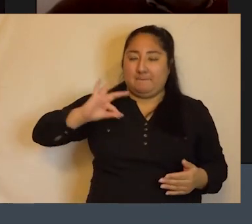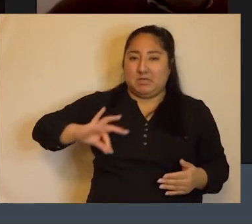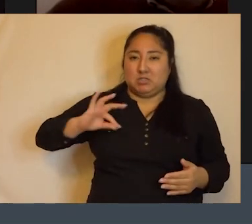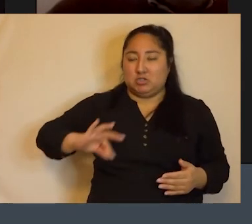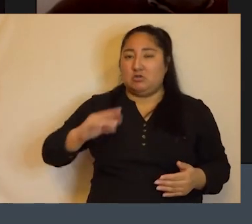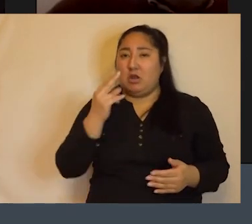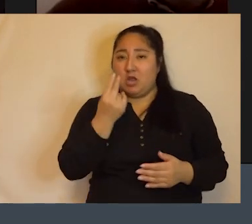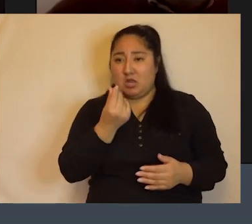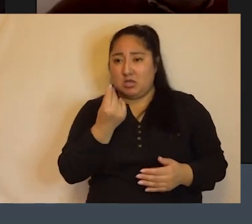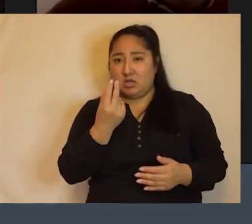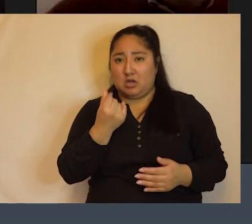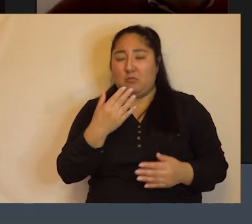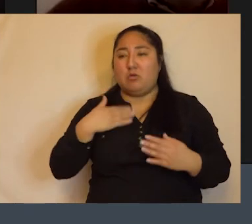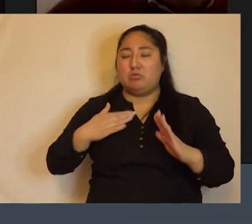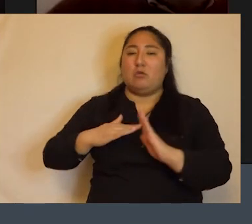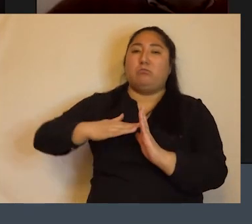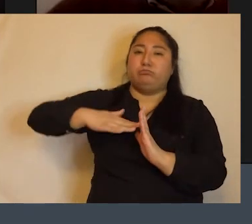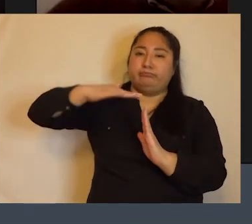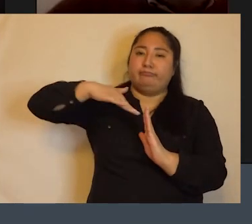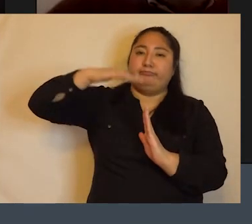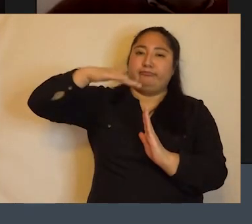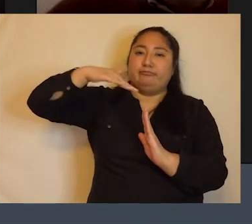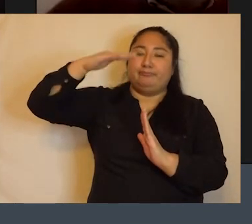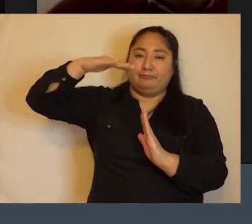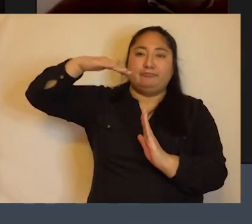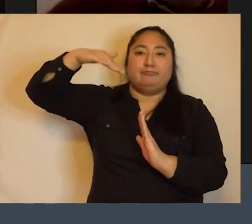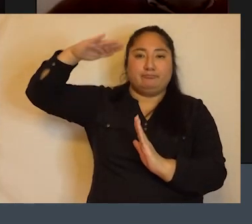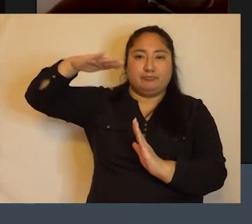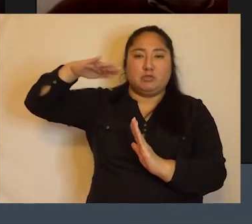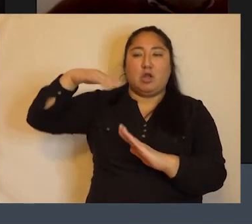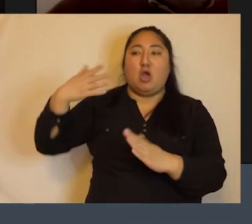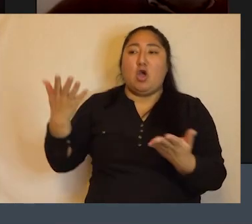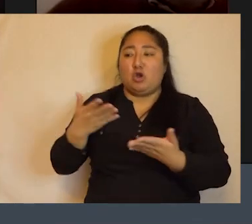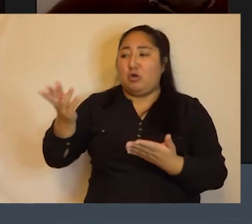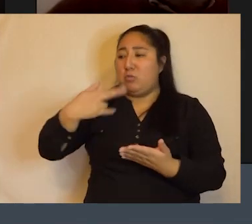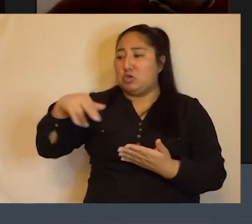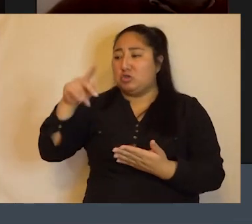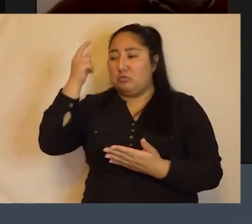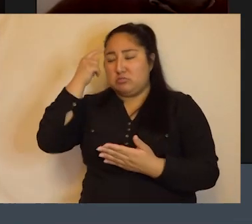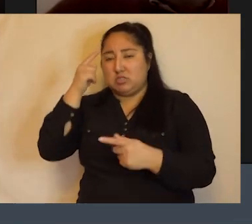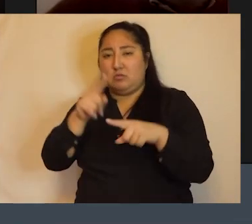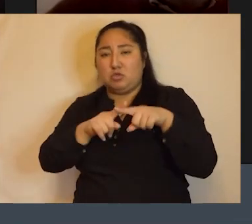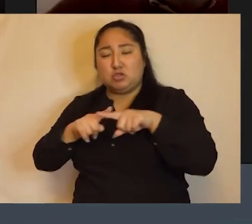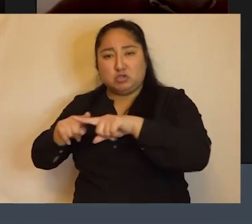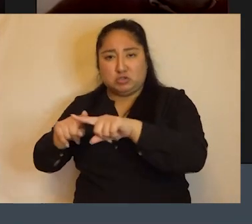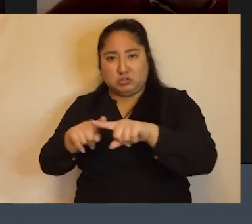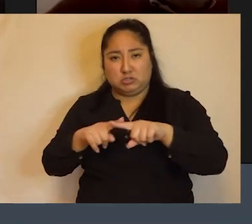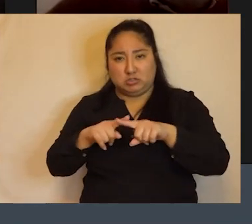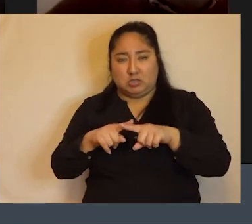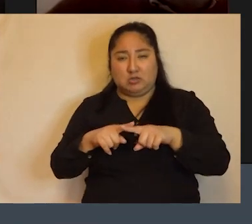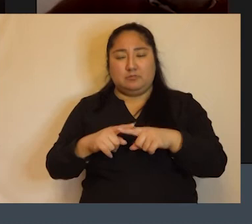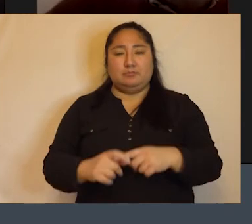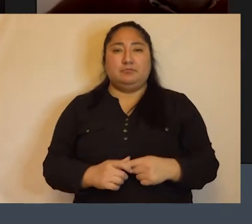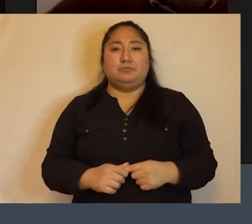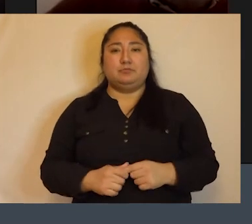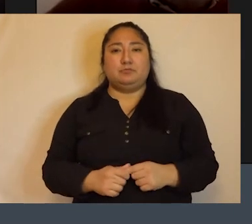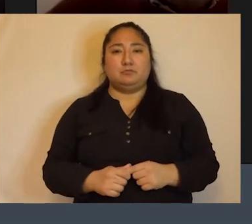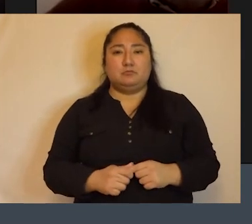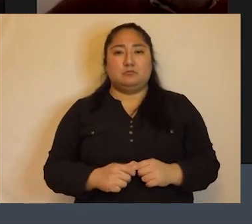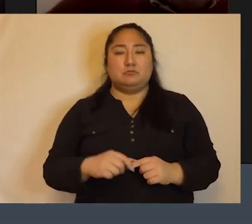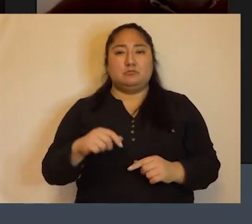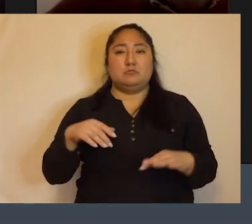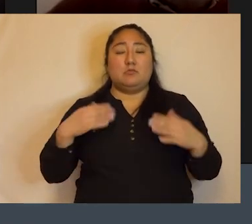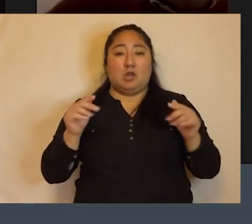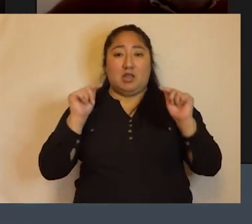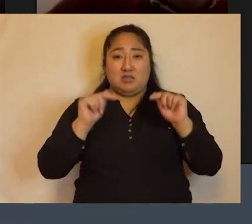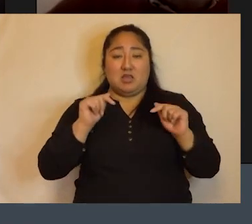las pensiones y que el valor de las pensiones vaya superando los umbrales que nos hemos puesto como sociedad para establecer los mínimos